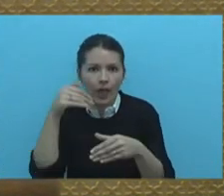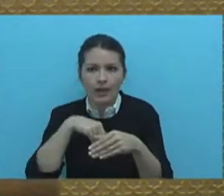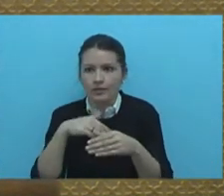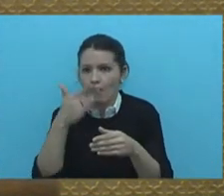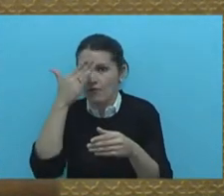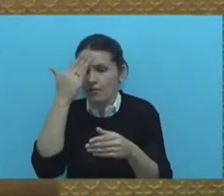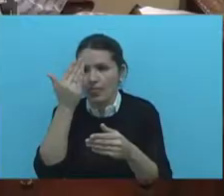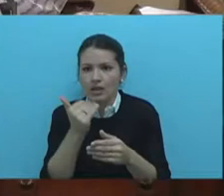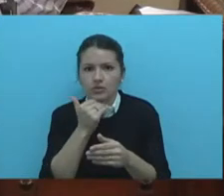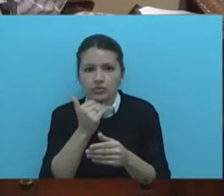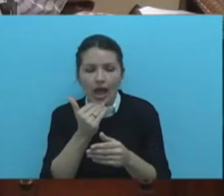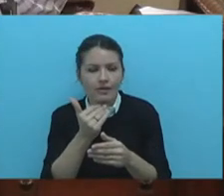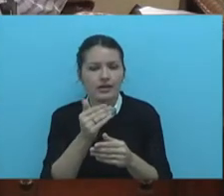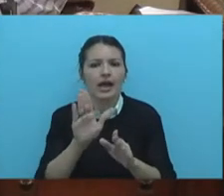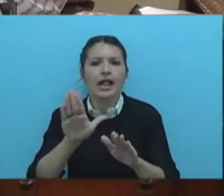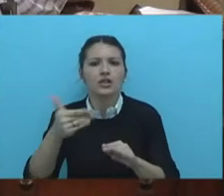Muy bien.